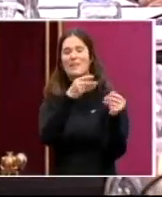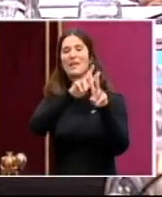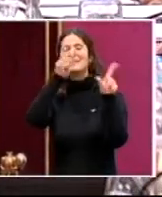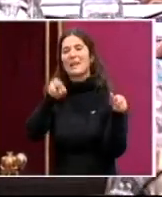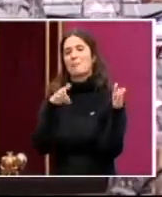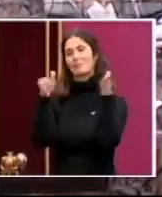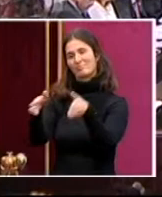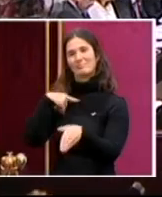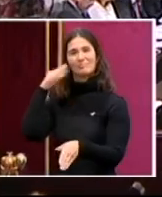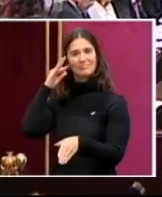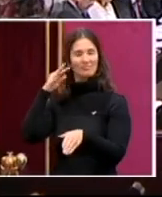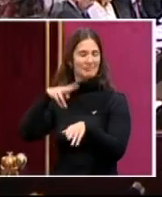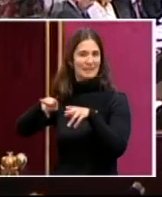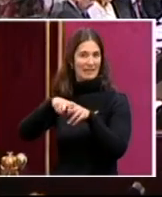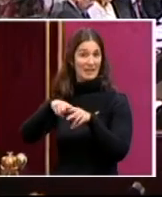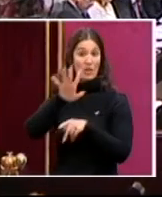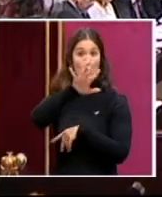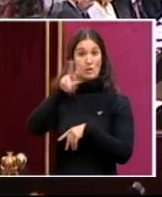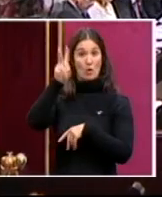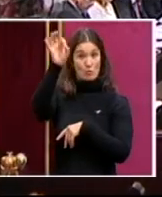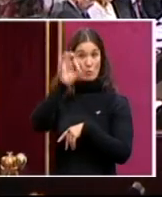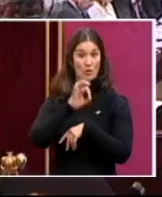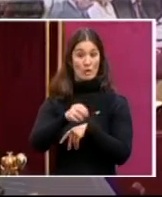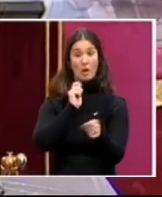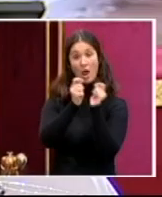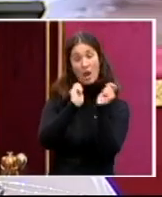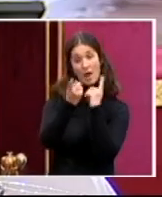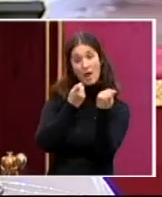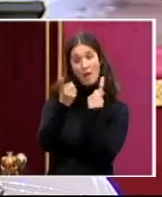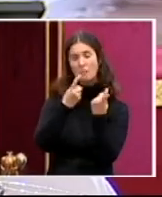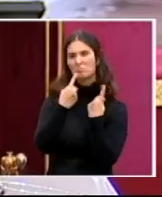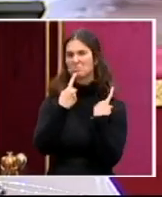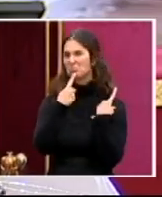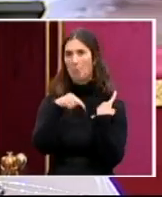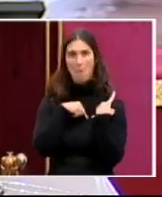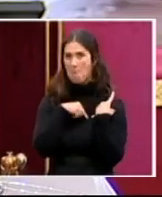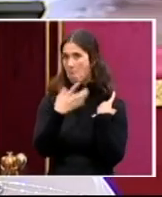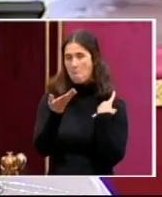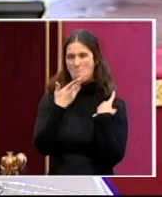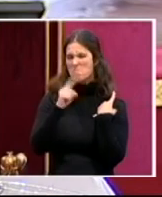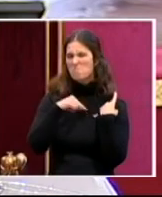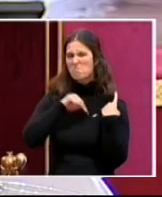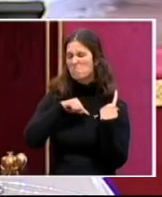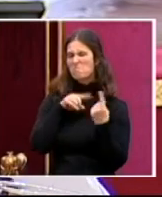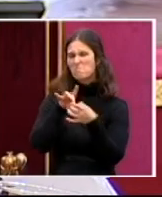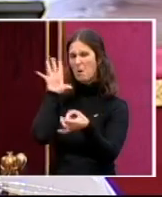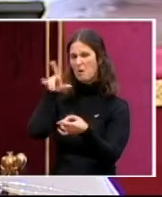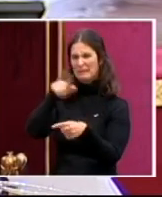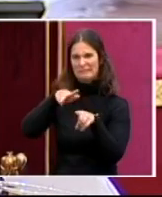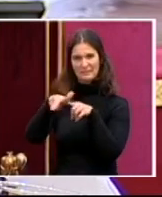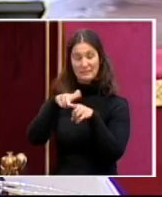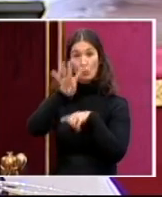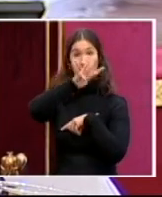las personas gitanas. El 52% de los entrevistados afirmó tener poca o ninguna simpatía hacia los gitanos.